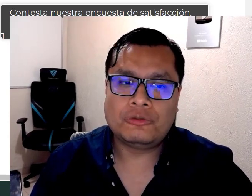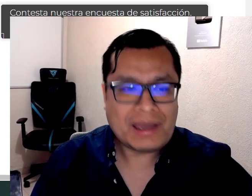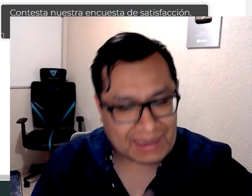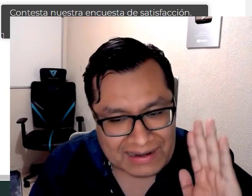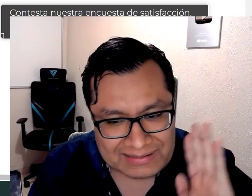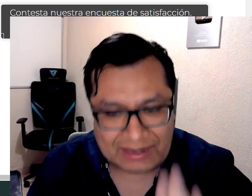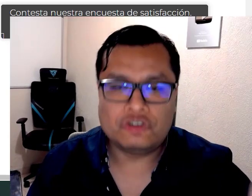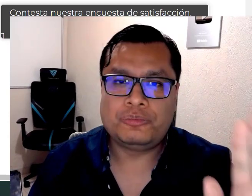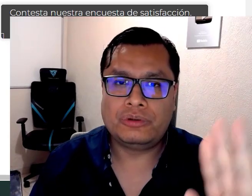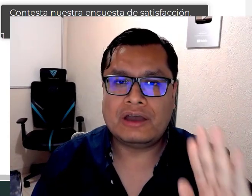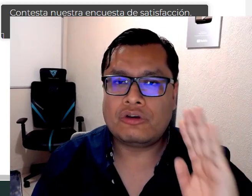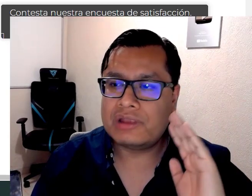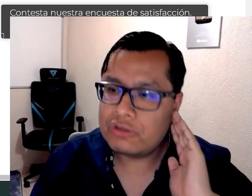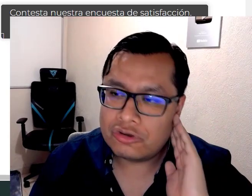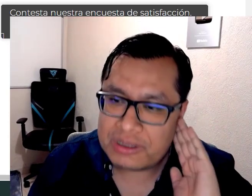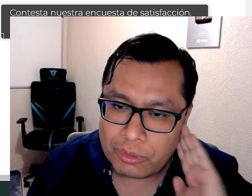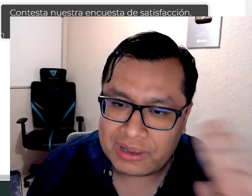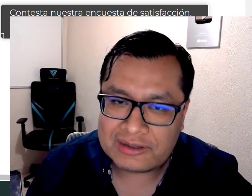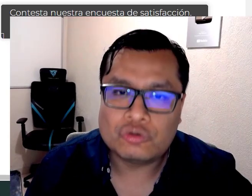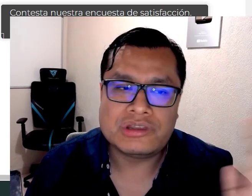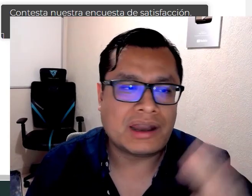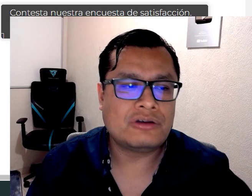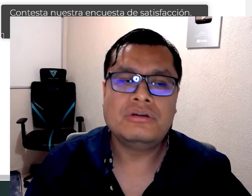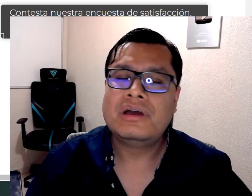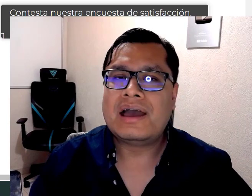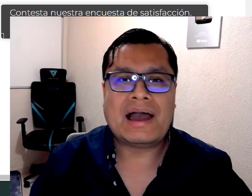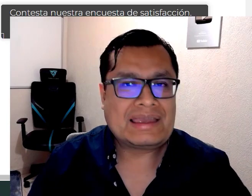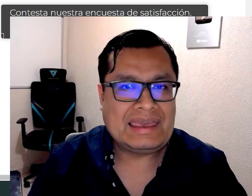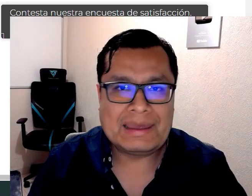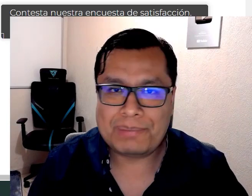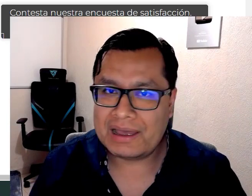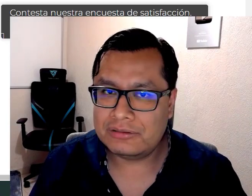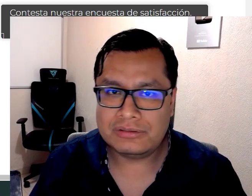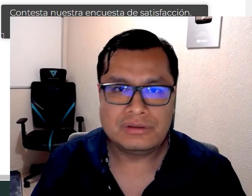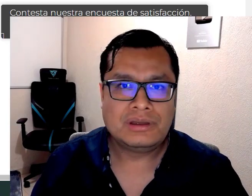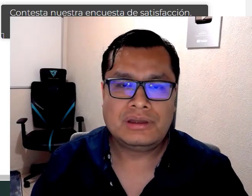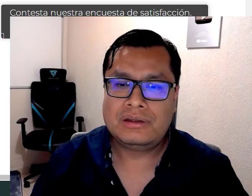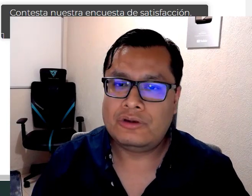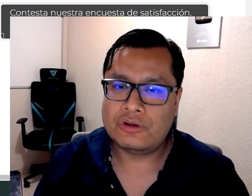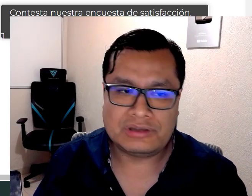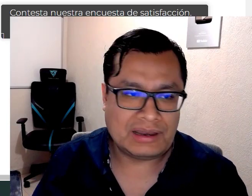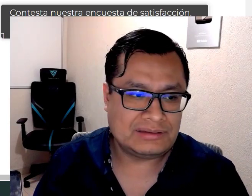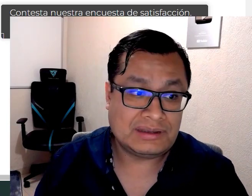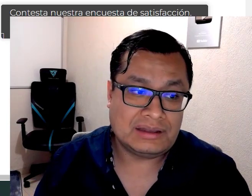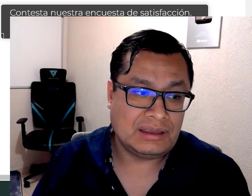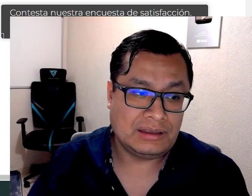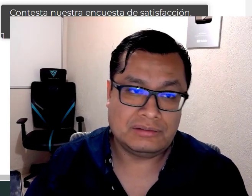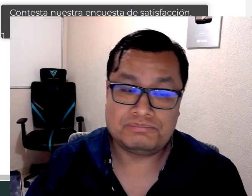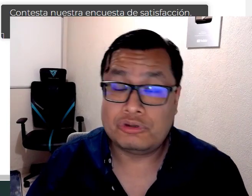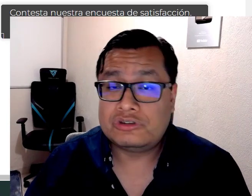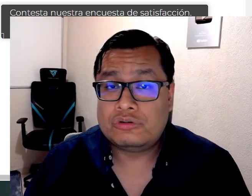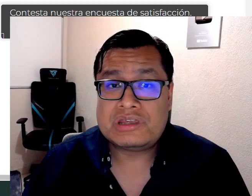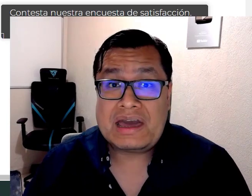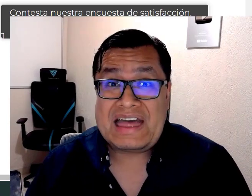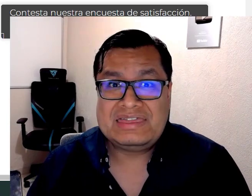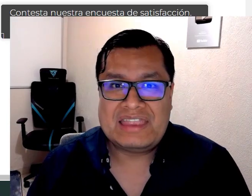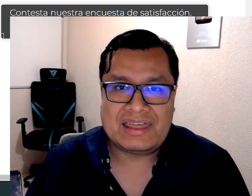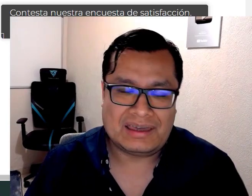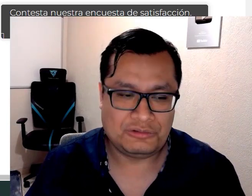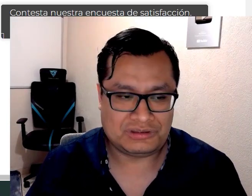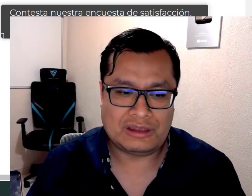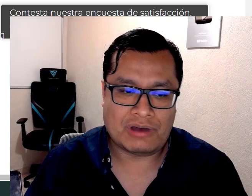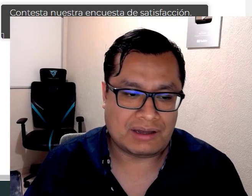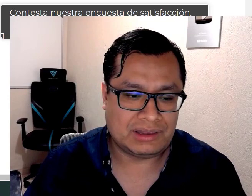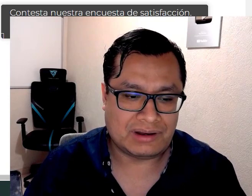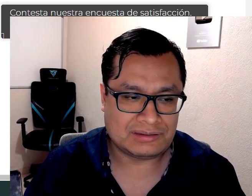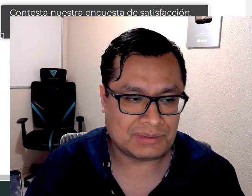mambo que suma el si los ponía con audio si podías escuchar algo aquí de plano lo silencian y no se escucha nada